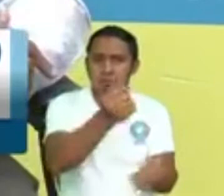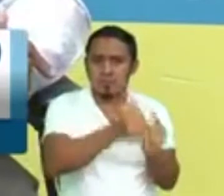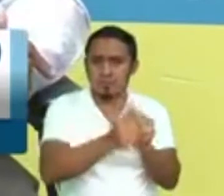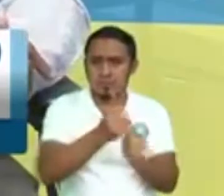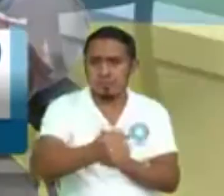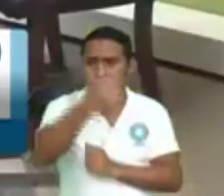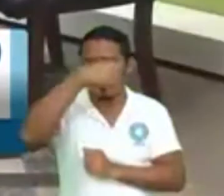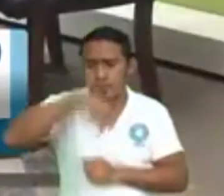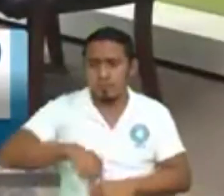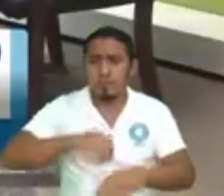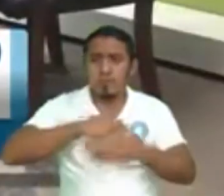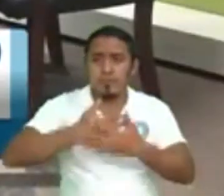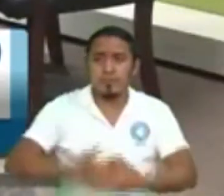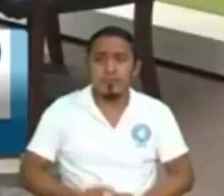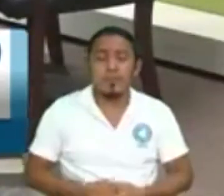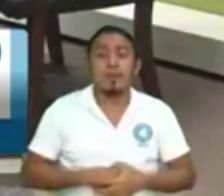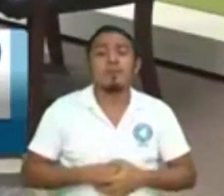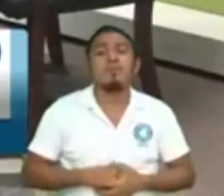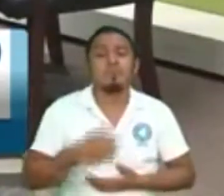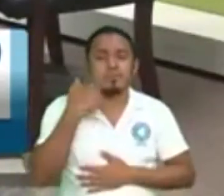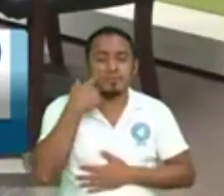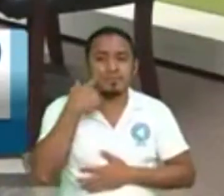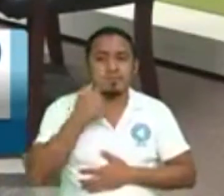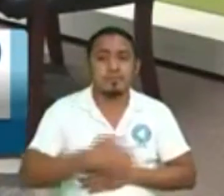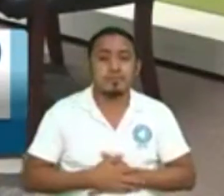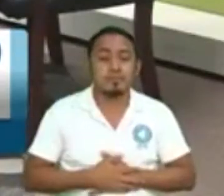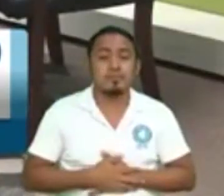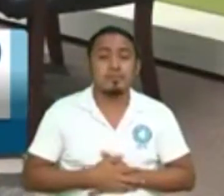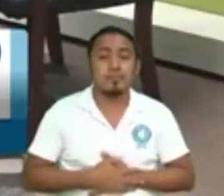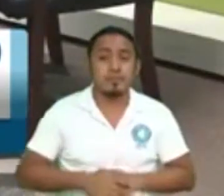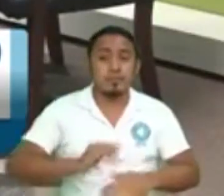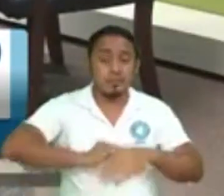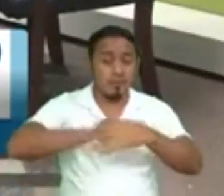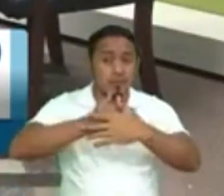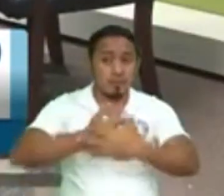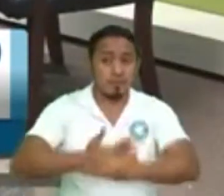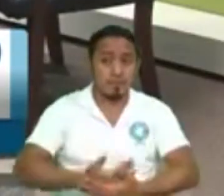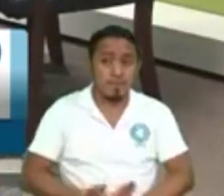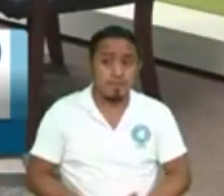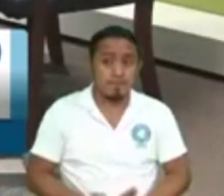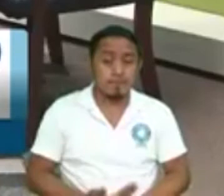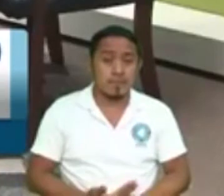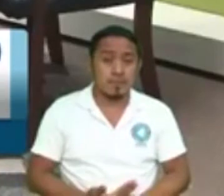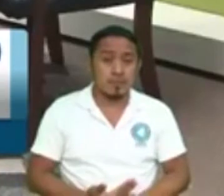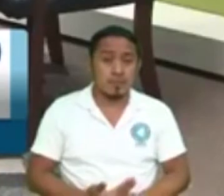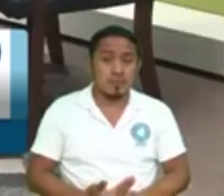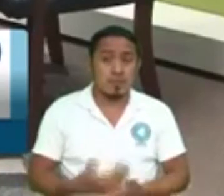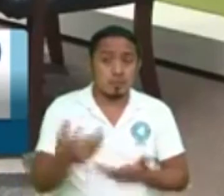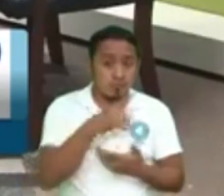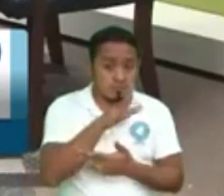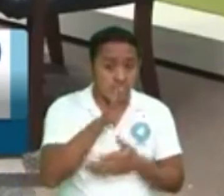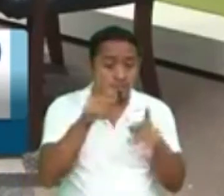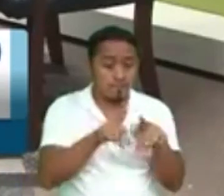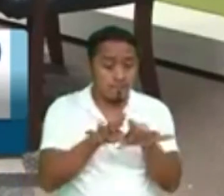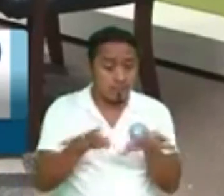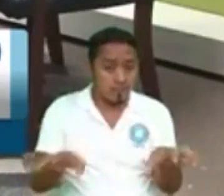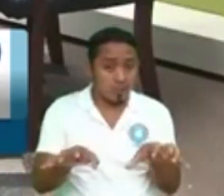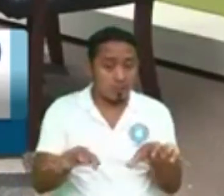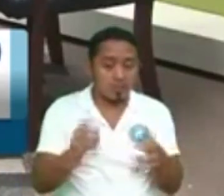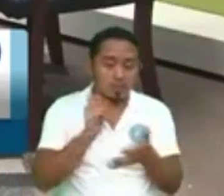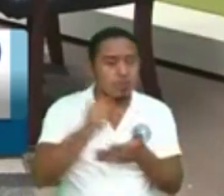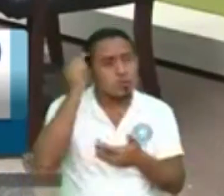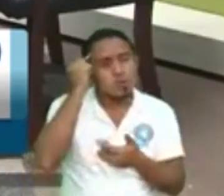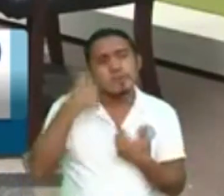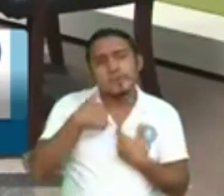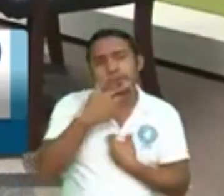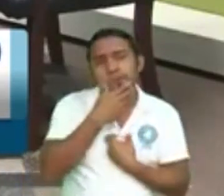consecuencia? El problema es el siguiente, que la mayoría de los embarazos no son planeados. Entonces, eso es lo que queremos